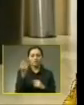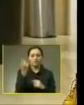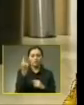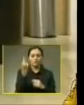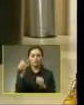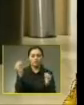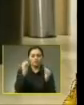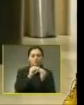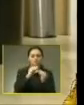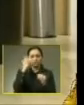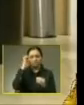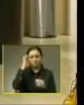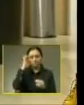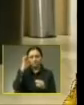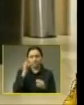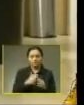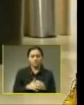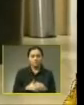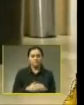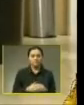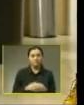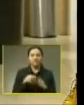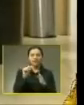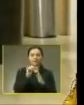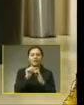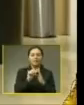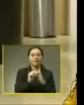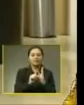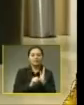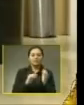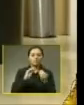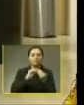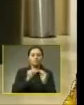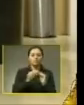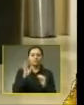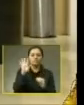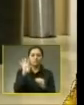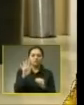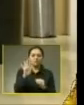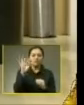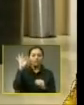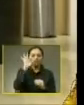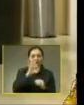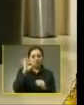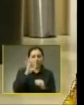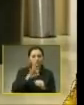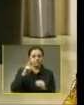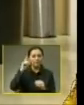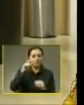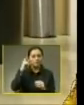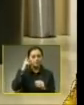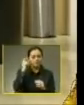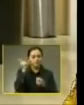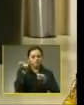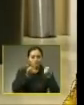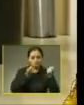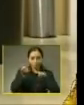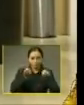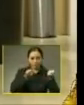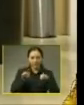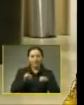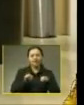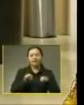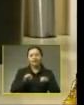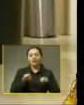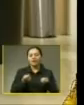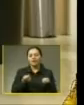más preocupantes. El artículo 5 faculta al Estado a controlar las emisiones de